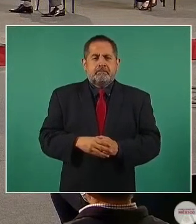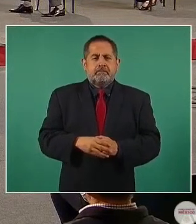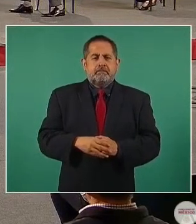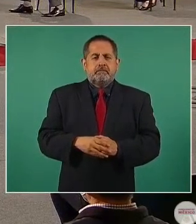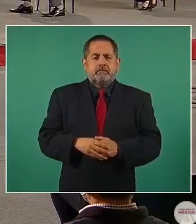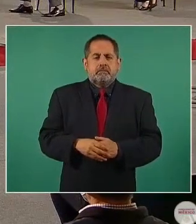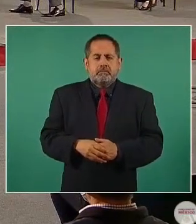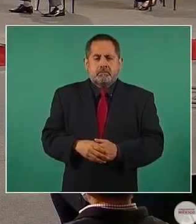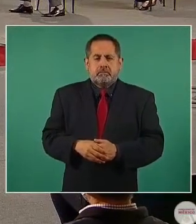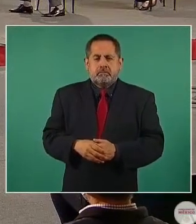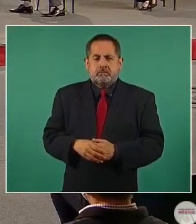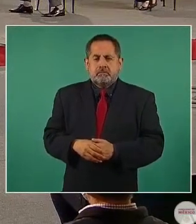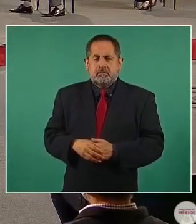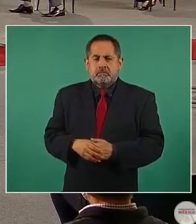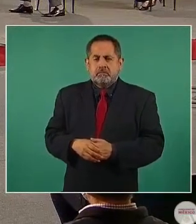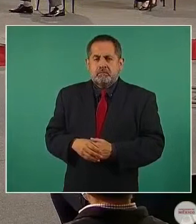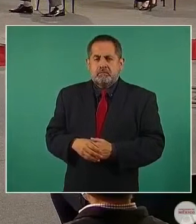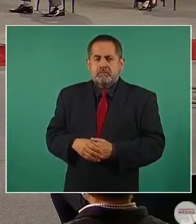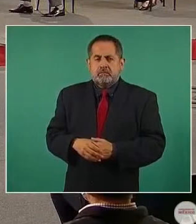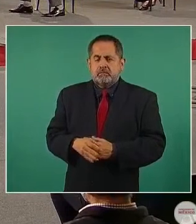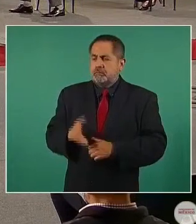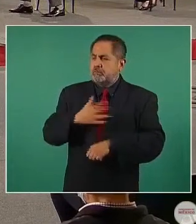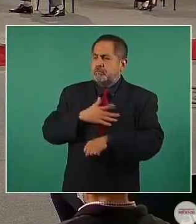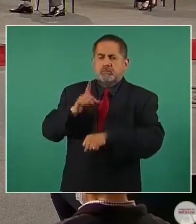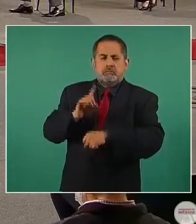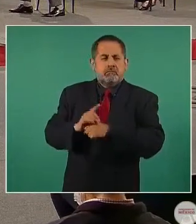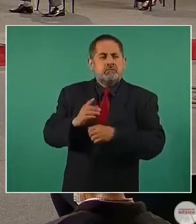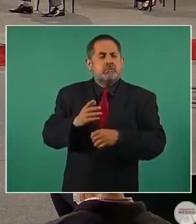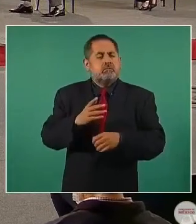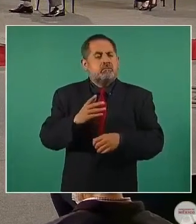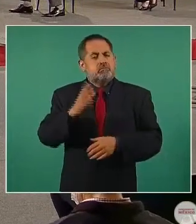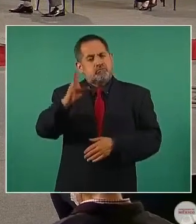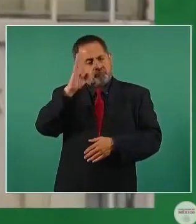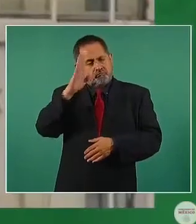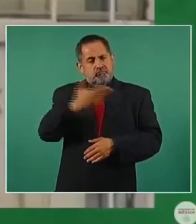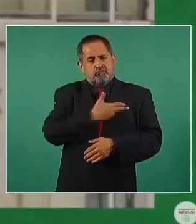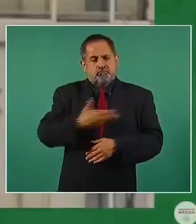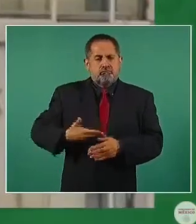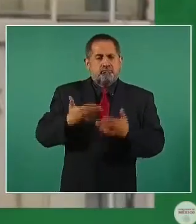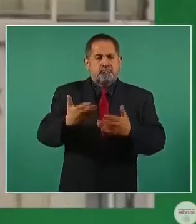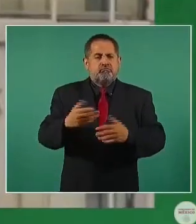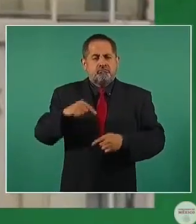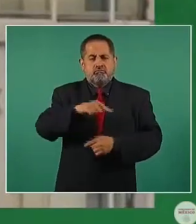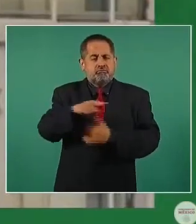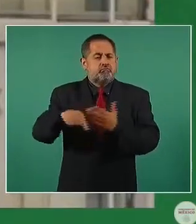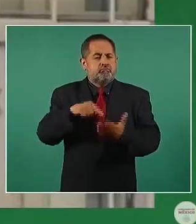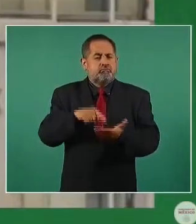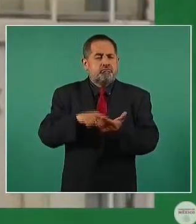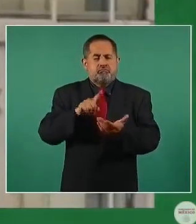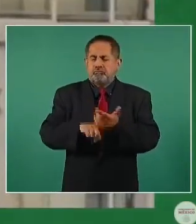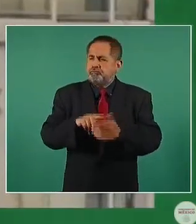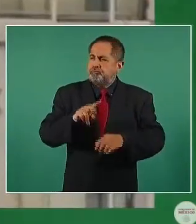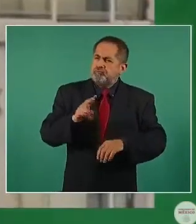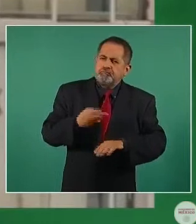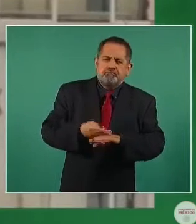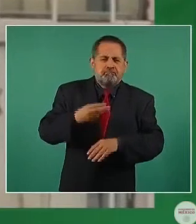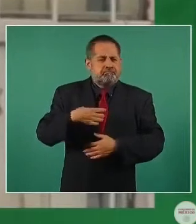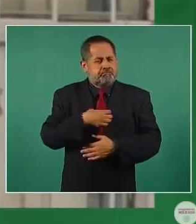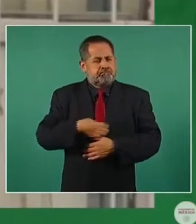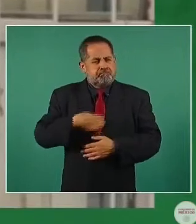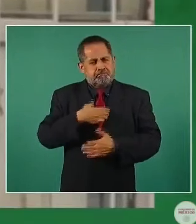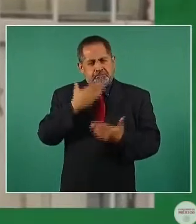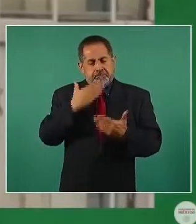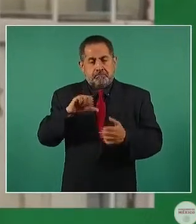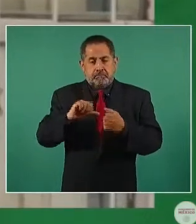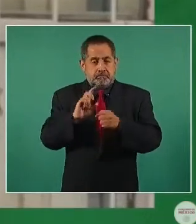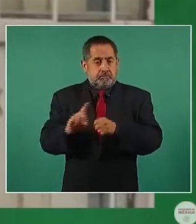Buenos días. Javier, adelante. Gracias, muy buenos días, señor presidente. Muy contentos por este día en el